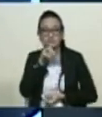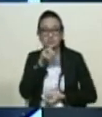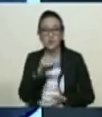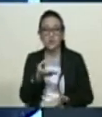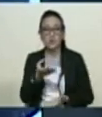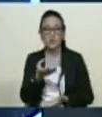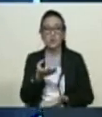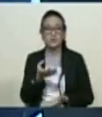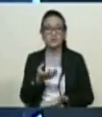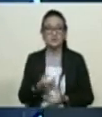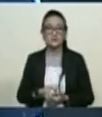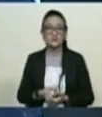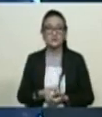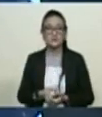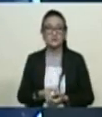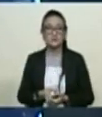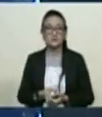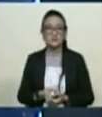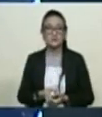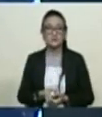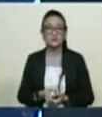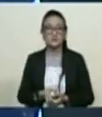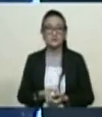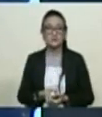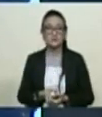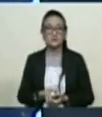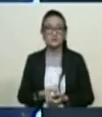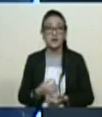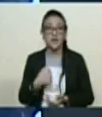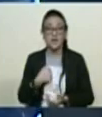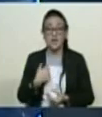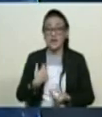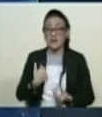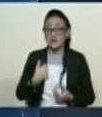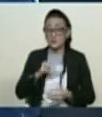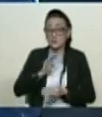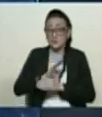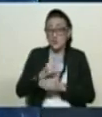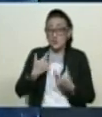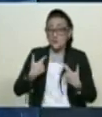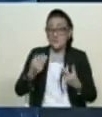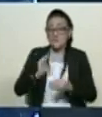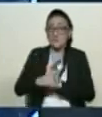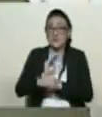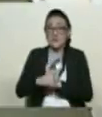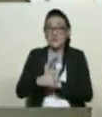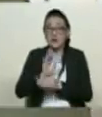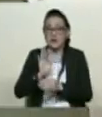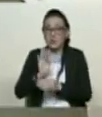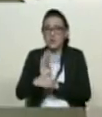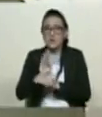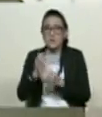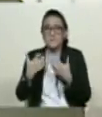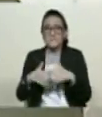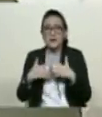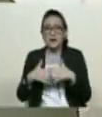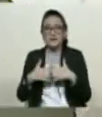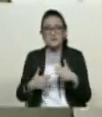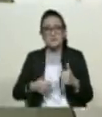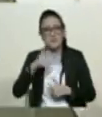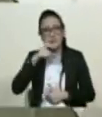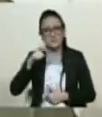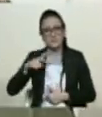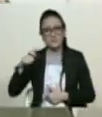muy dramática cómo fueron. Ella resguardó con su vida las máquinas de votación, ella y muchos más, pero este es